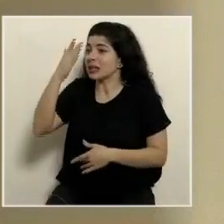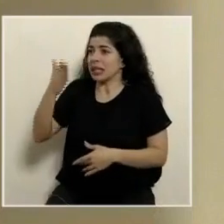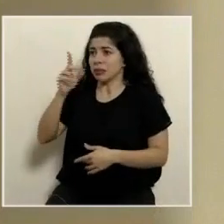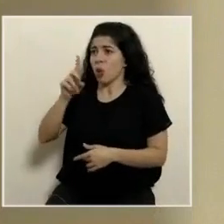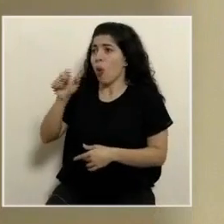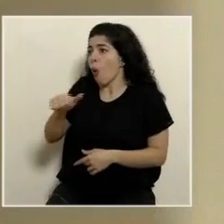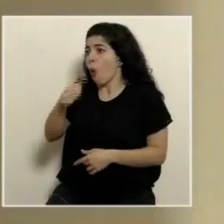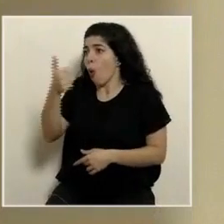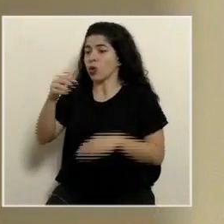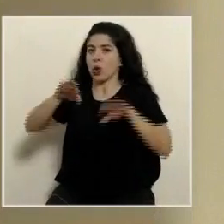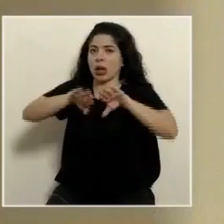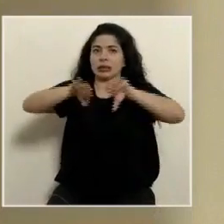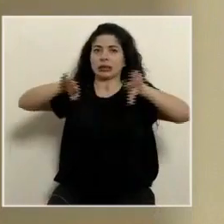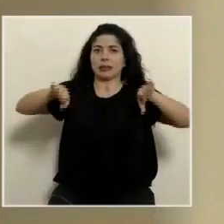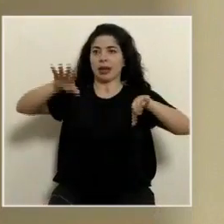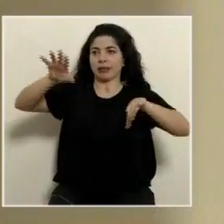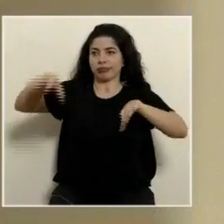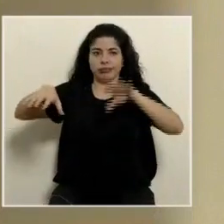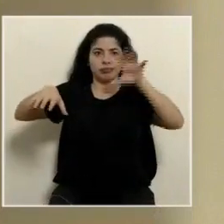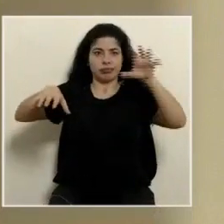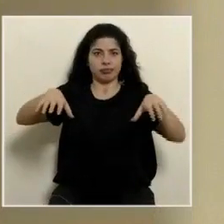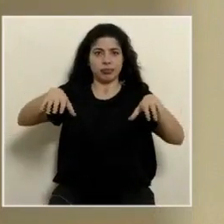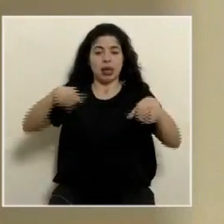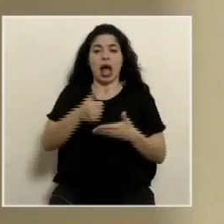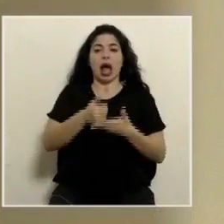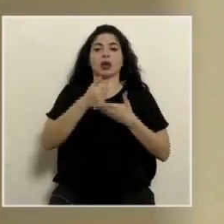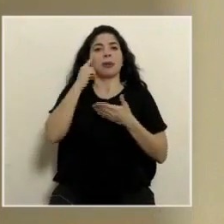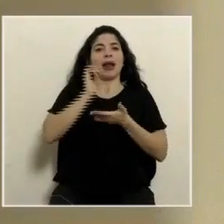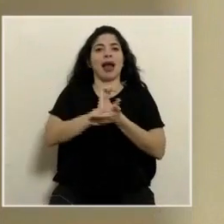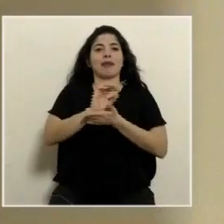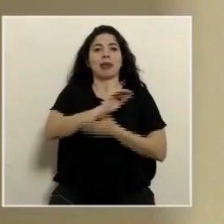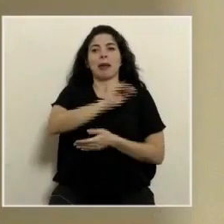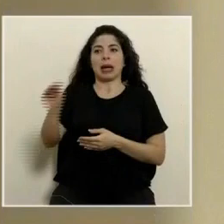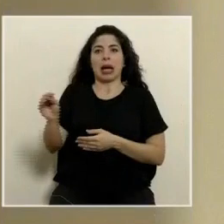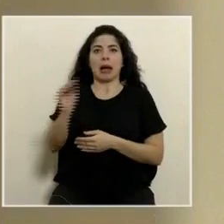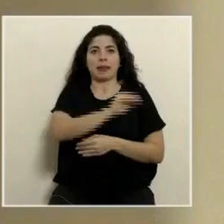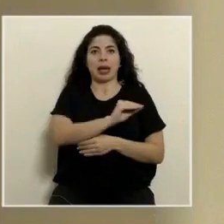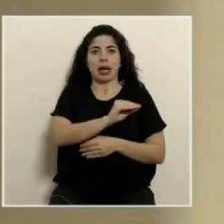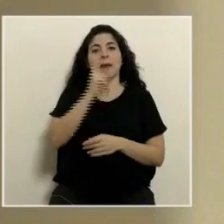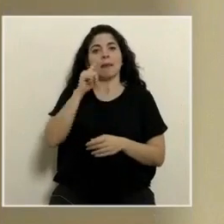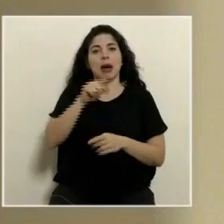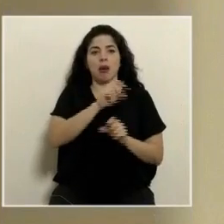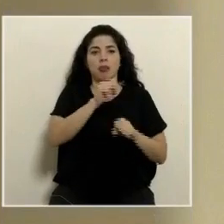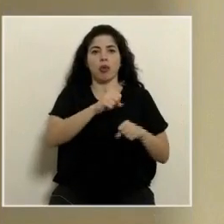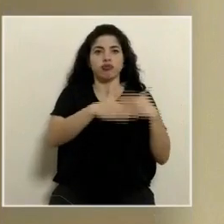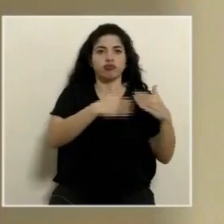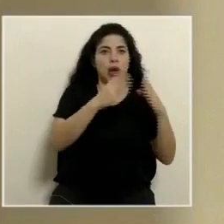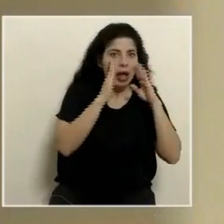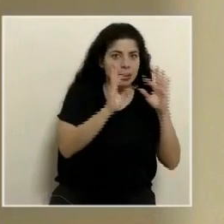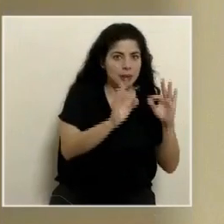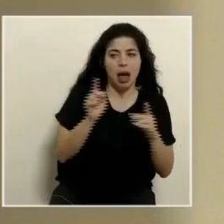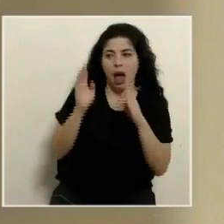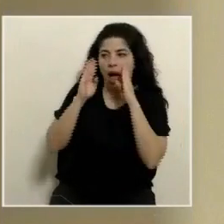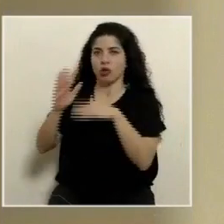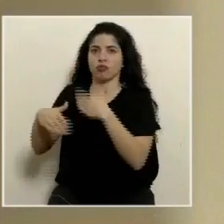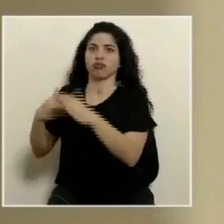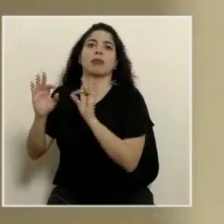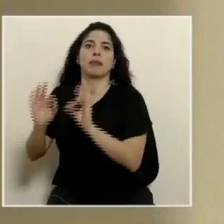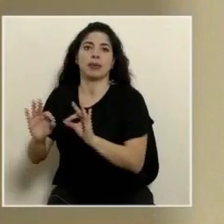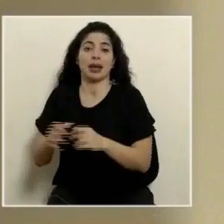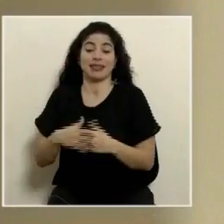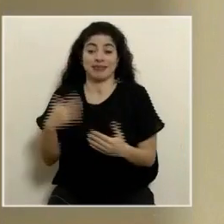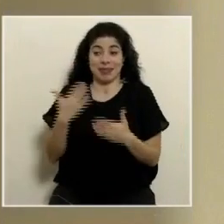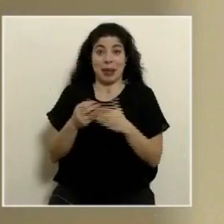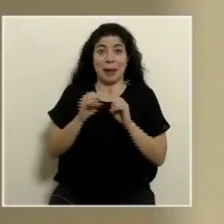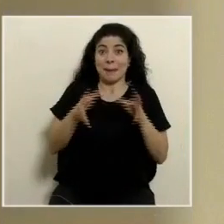contagio y poder operar de la forma más normal posible. En lo que llevamos de esta pandemia, se